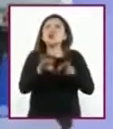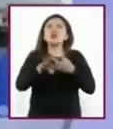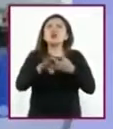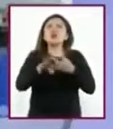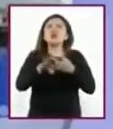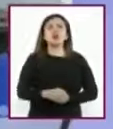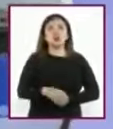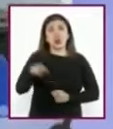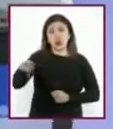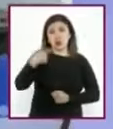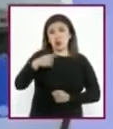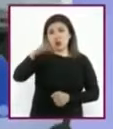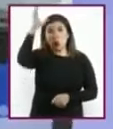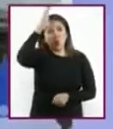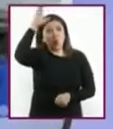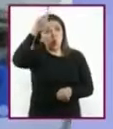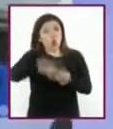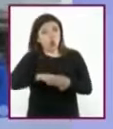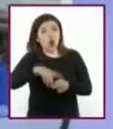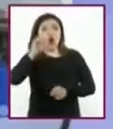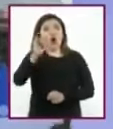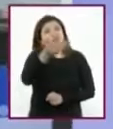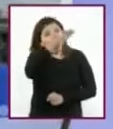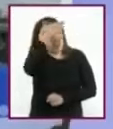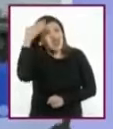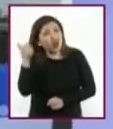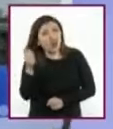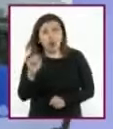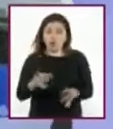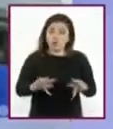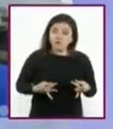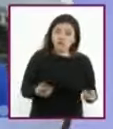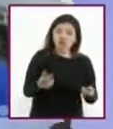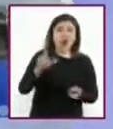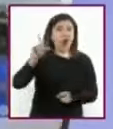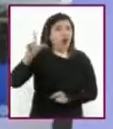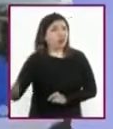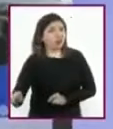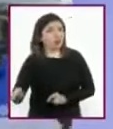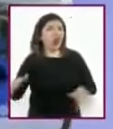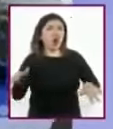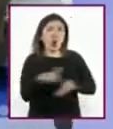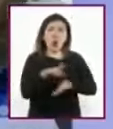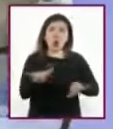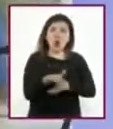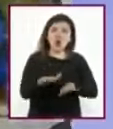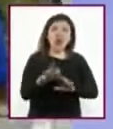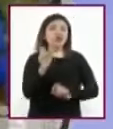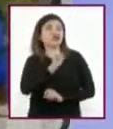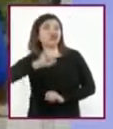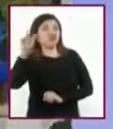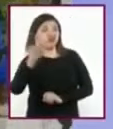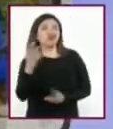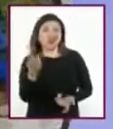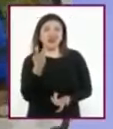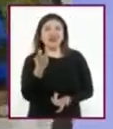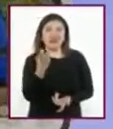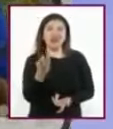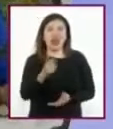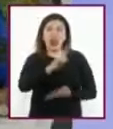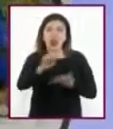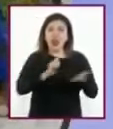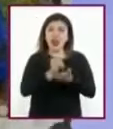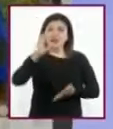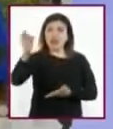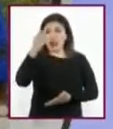llamar a alguien culto, ignorante, fino, vulgar, naco, fresa. Por ello, la Ley Federal